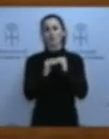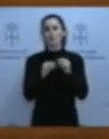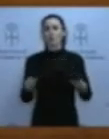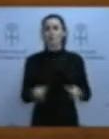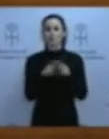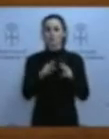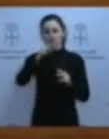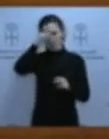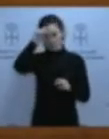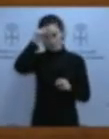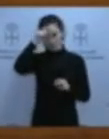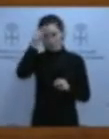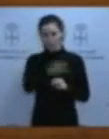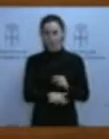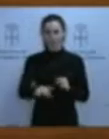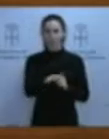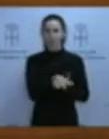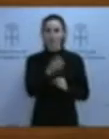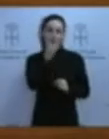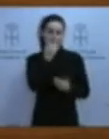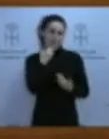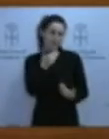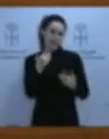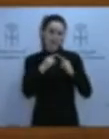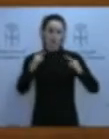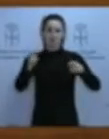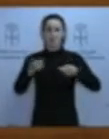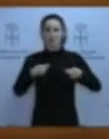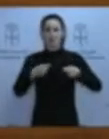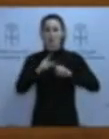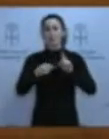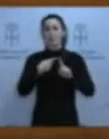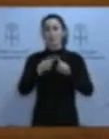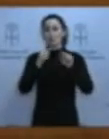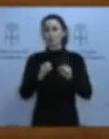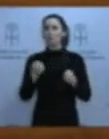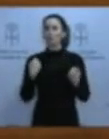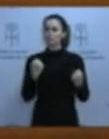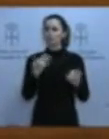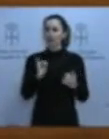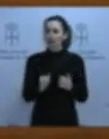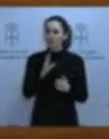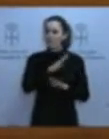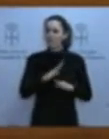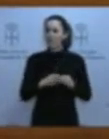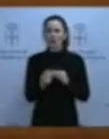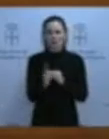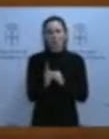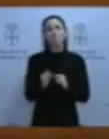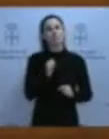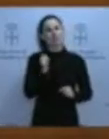social y cultural de estas zonas y albergan también potencialidades infrautilizadas que podrían